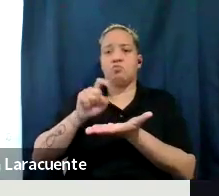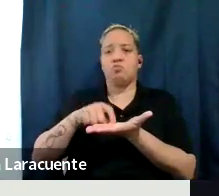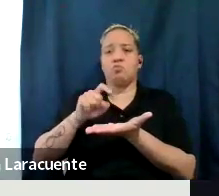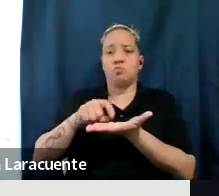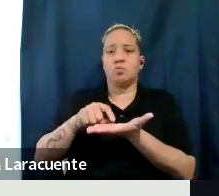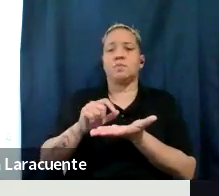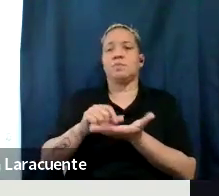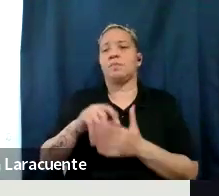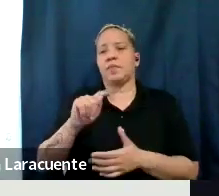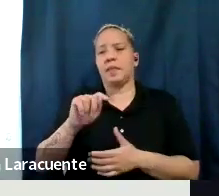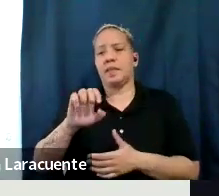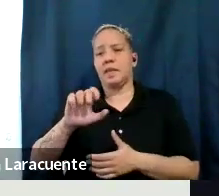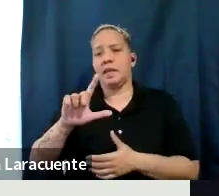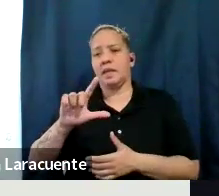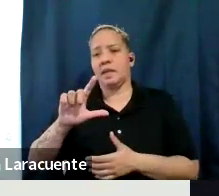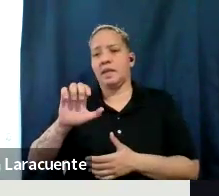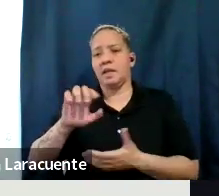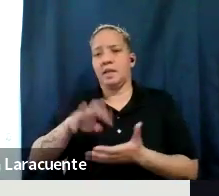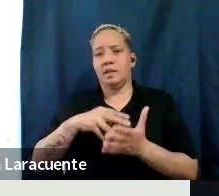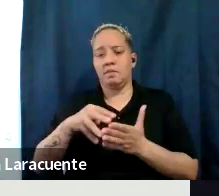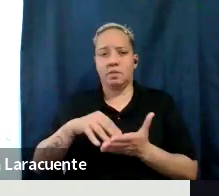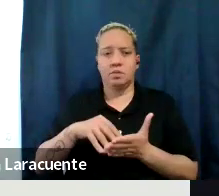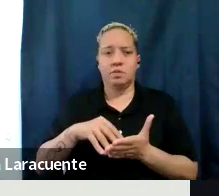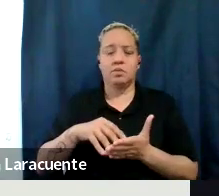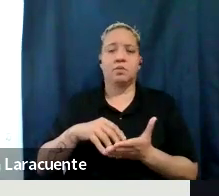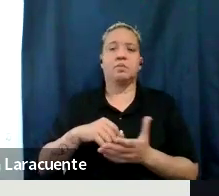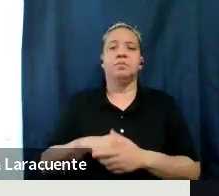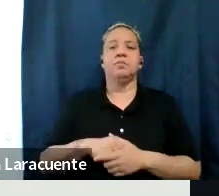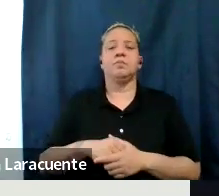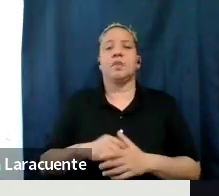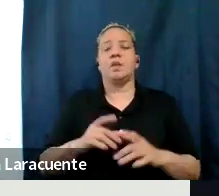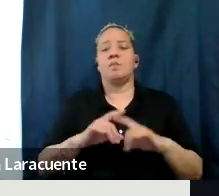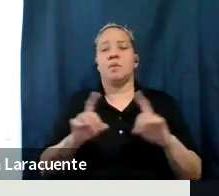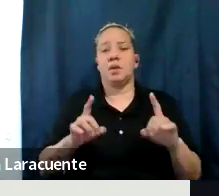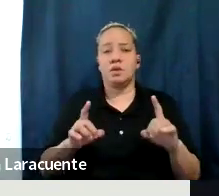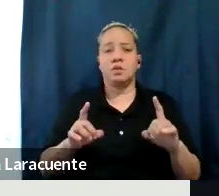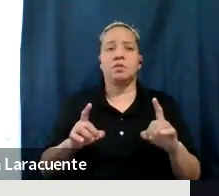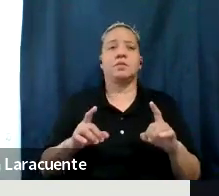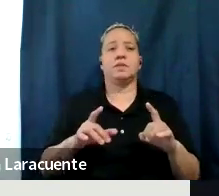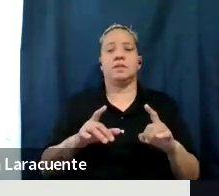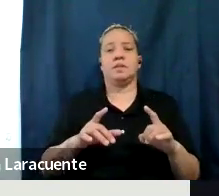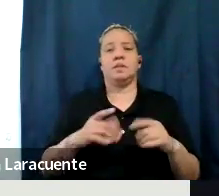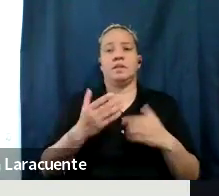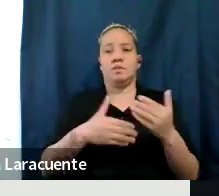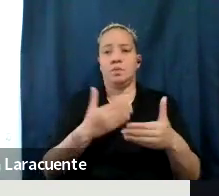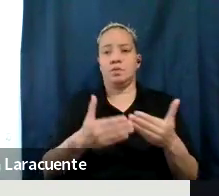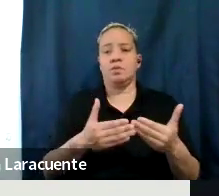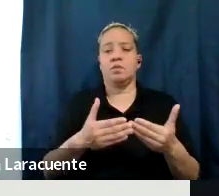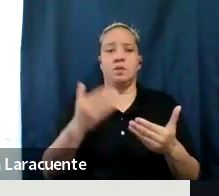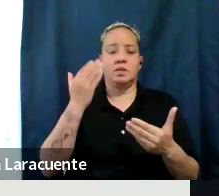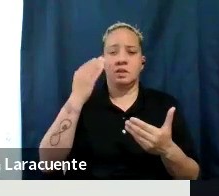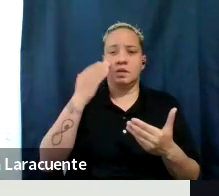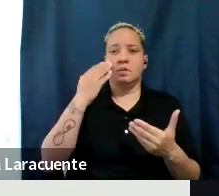su travesía de Cherburgo a Nueva York, pero en ese tránsito se entera Juan Ramón Jiménez